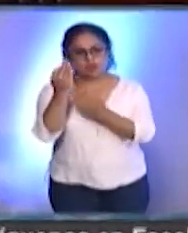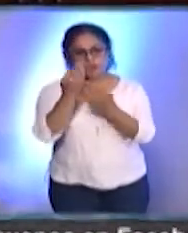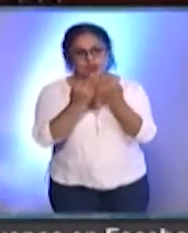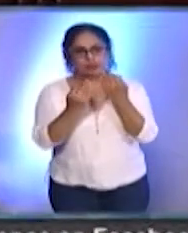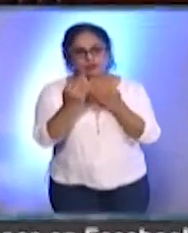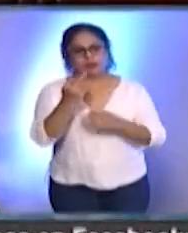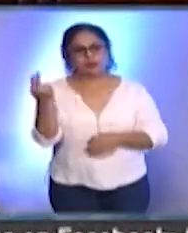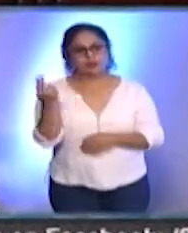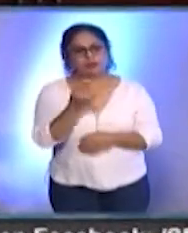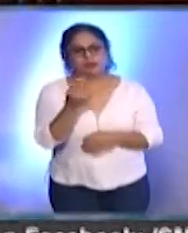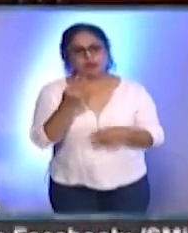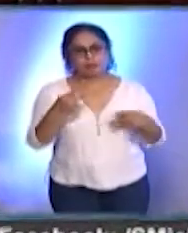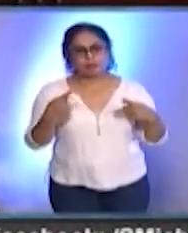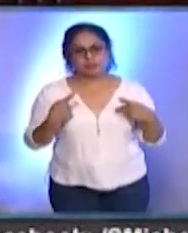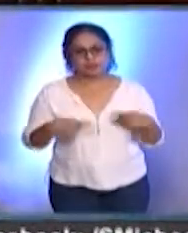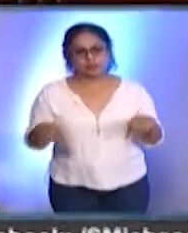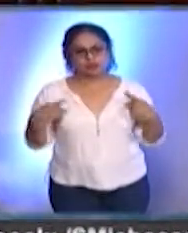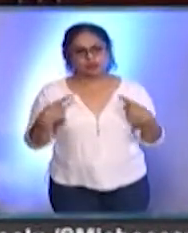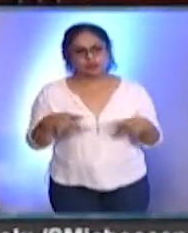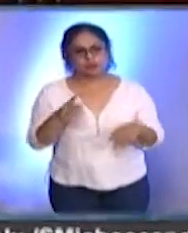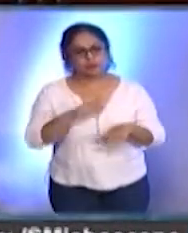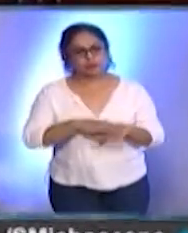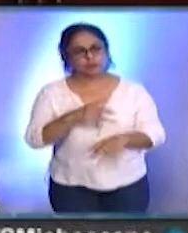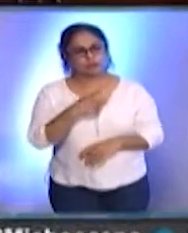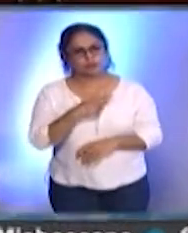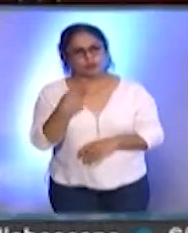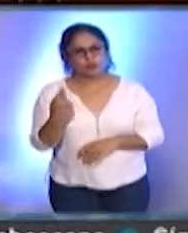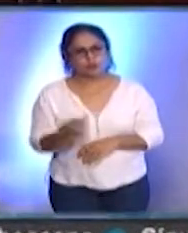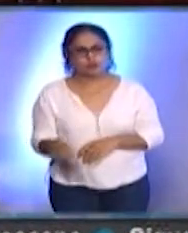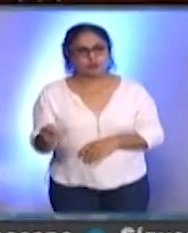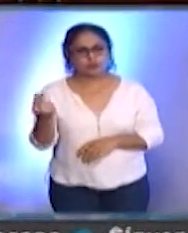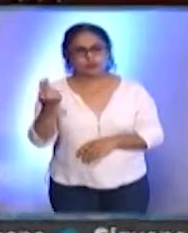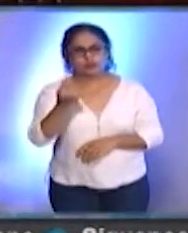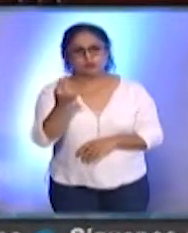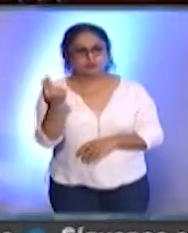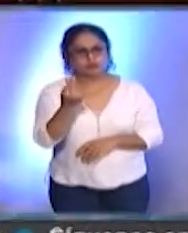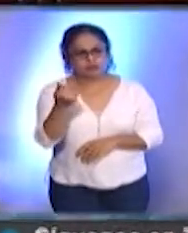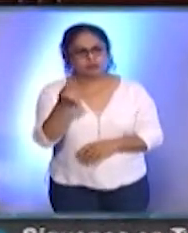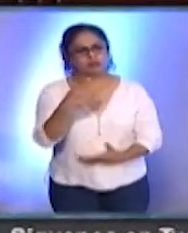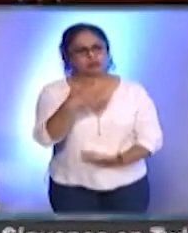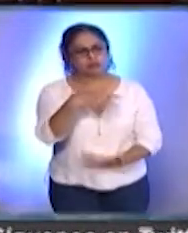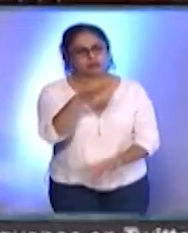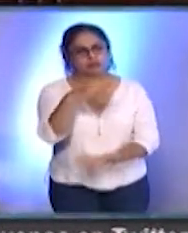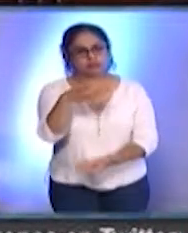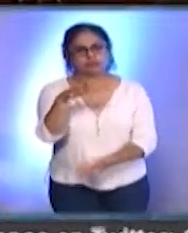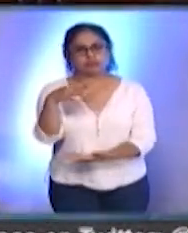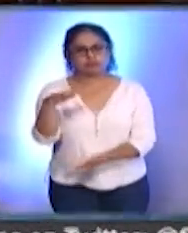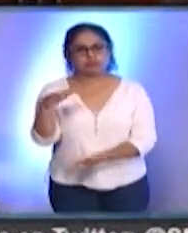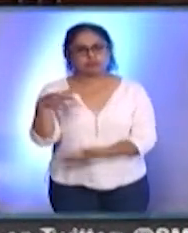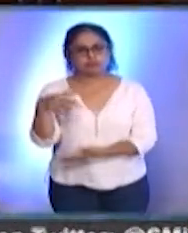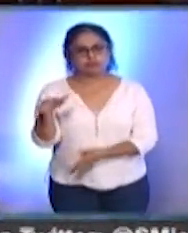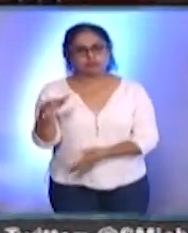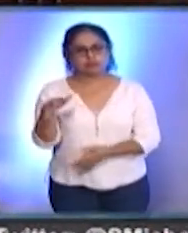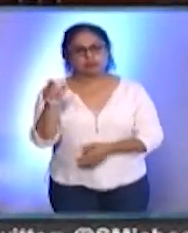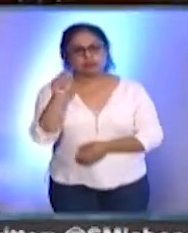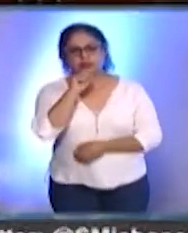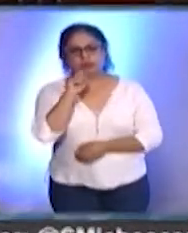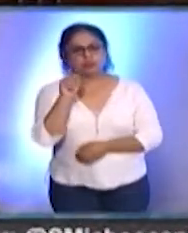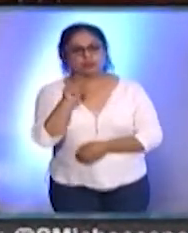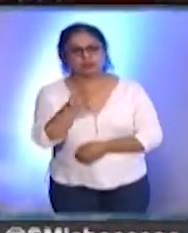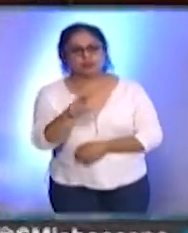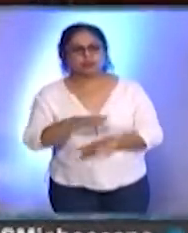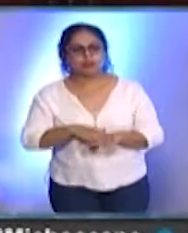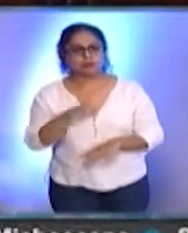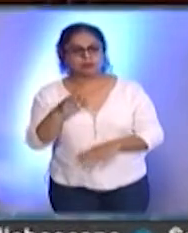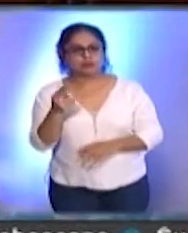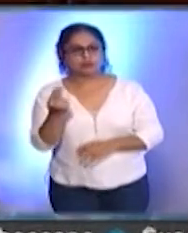de llegar a las personas que más lo necesitan, indistintamente de en dónde vivan, por supuesto priorizando a las personas de más